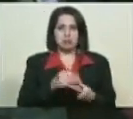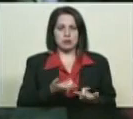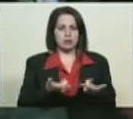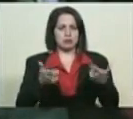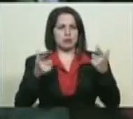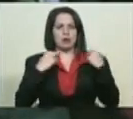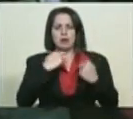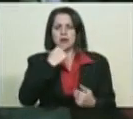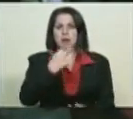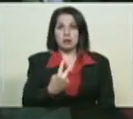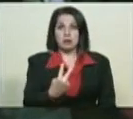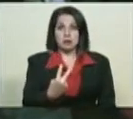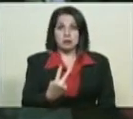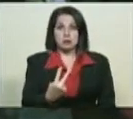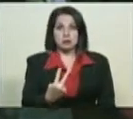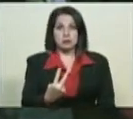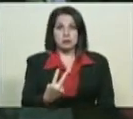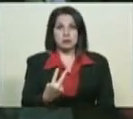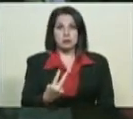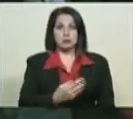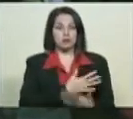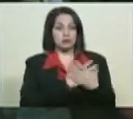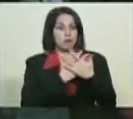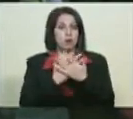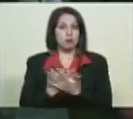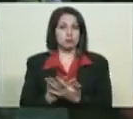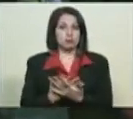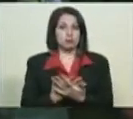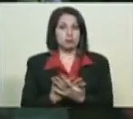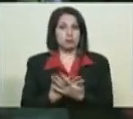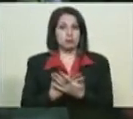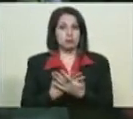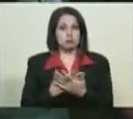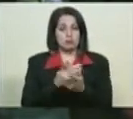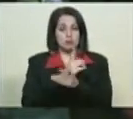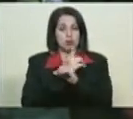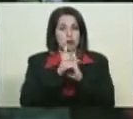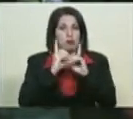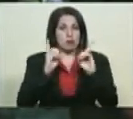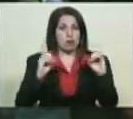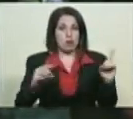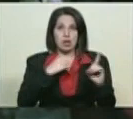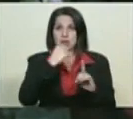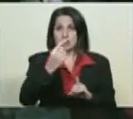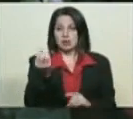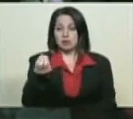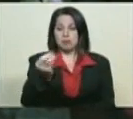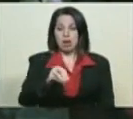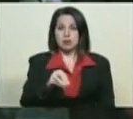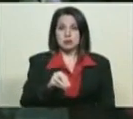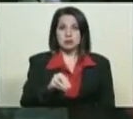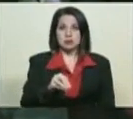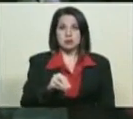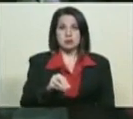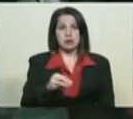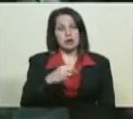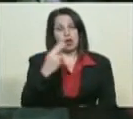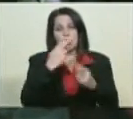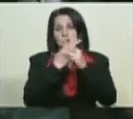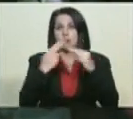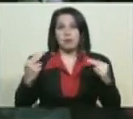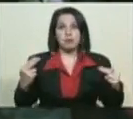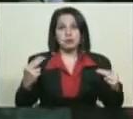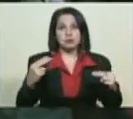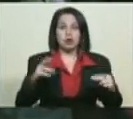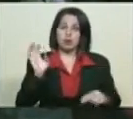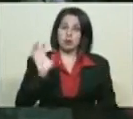libertad, a expresar su vocación democrática, a decir una vez más su compromiso con